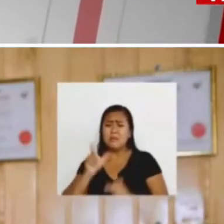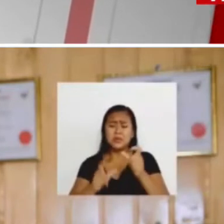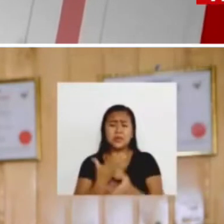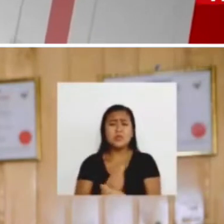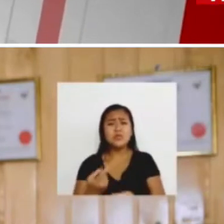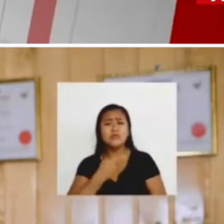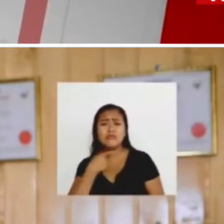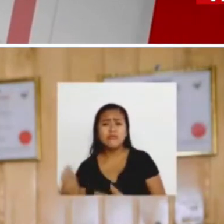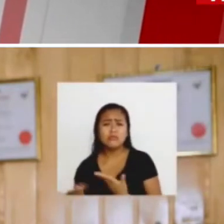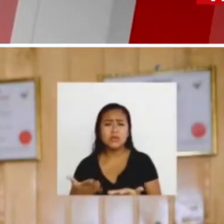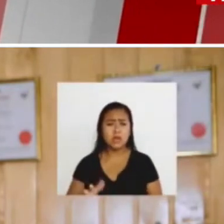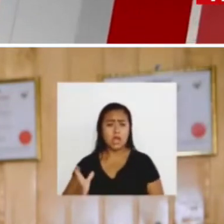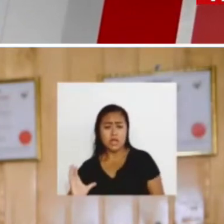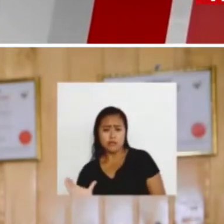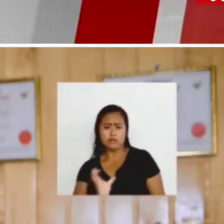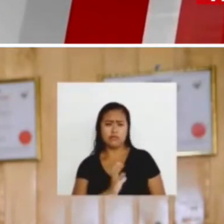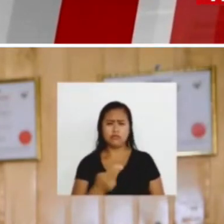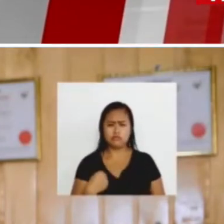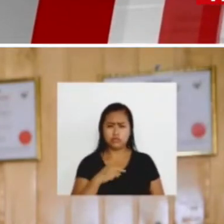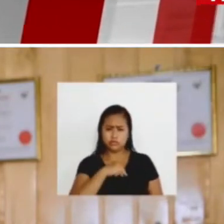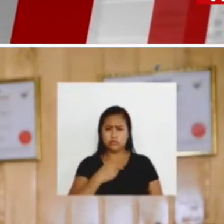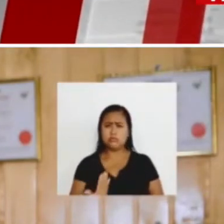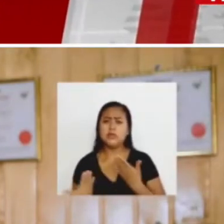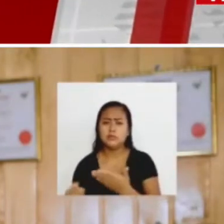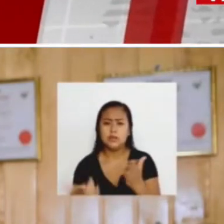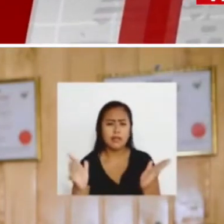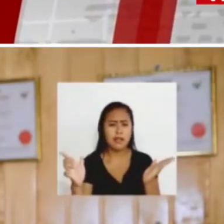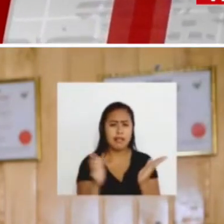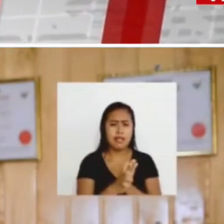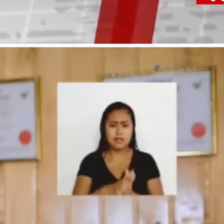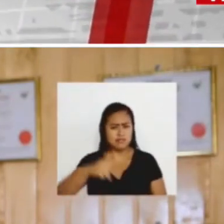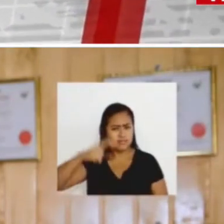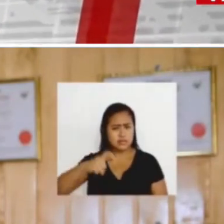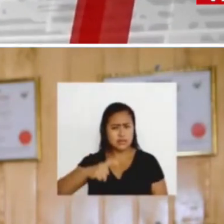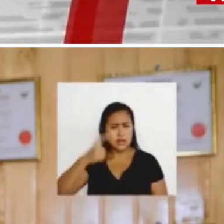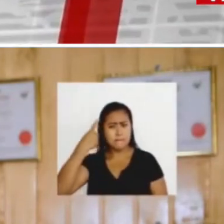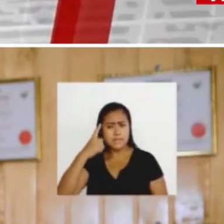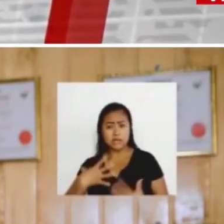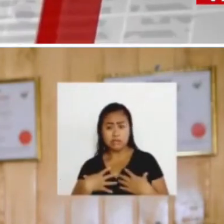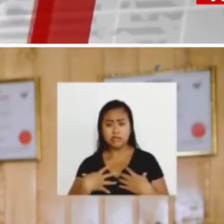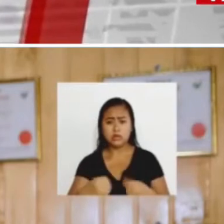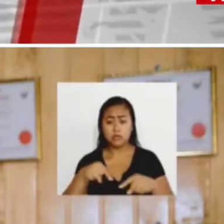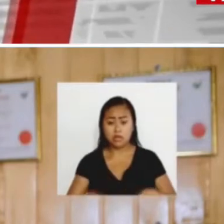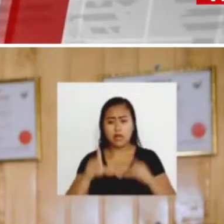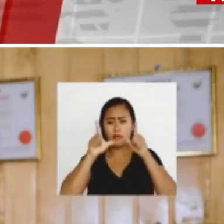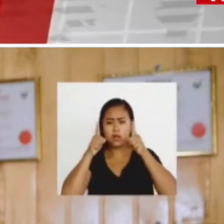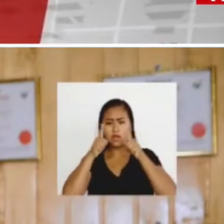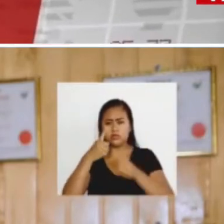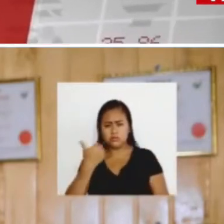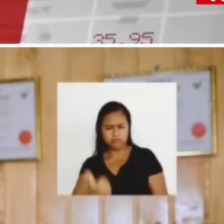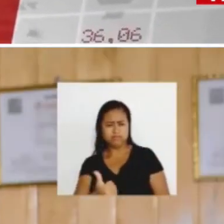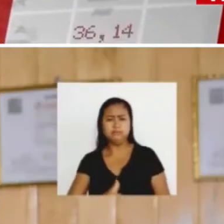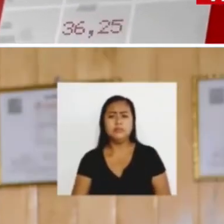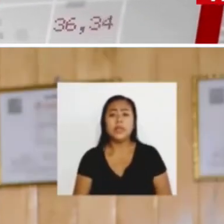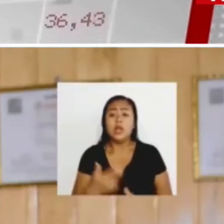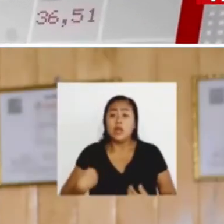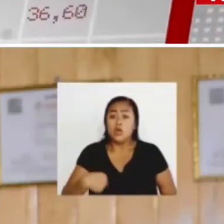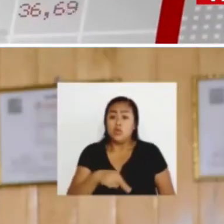ahí a los asentamientos humanos llevándole este mensaje, porque creo que es un mensaje muy importante y que les va a beneficiar a ellos,